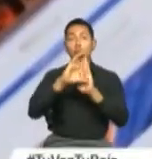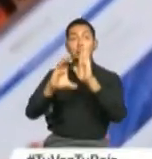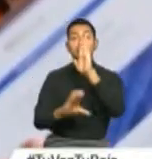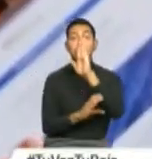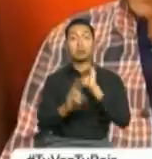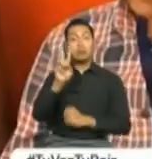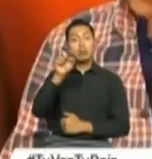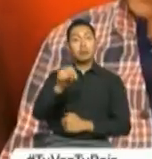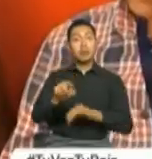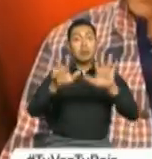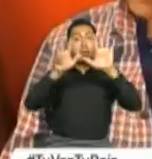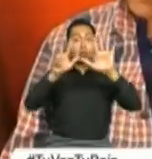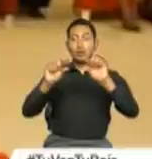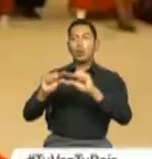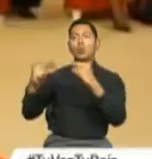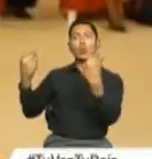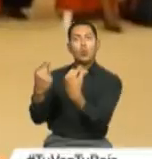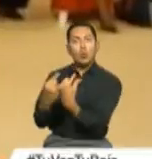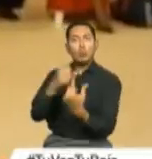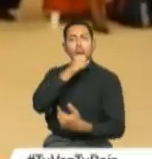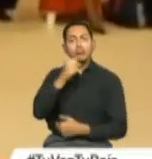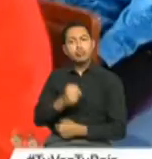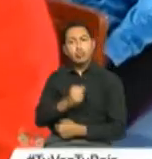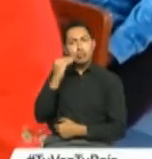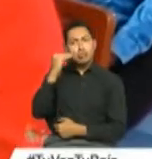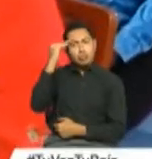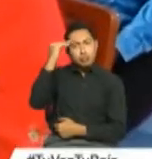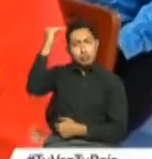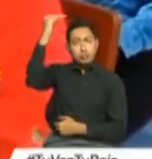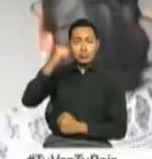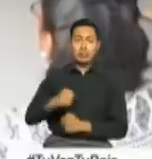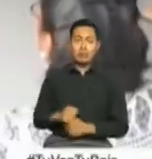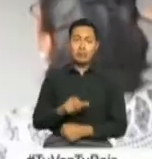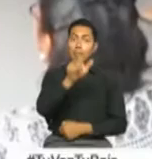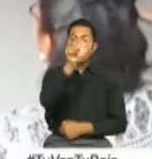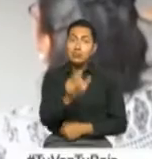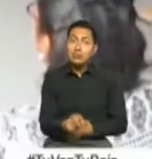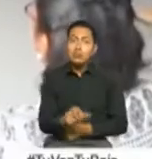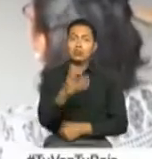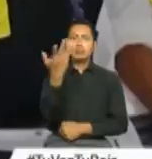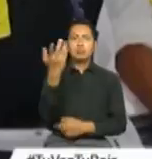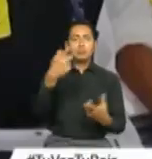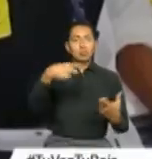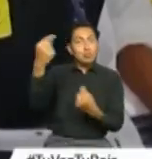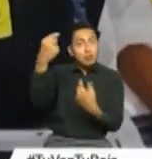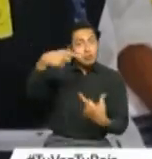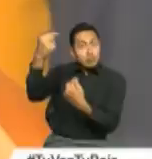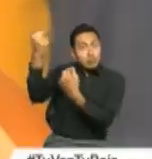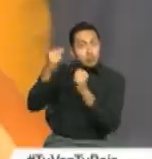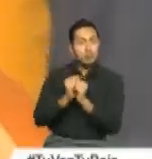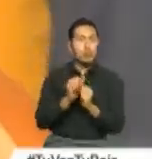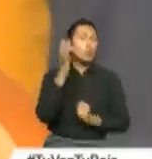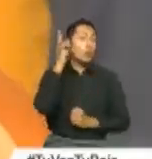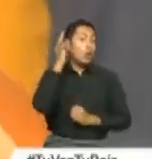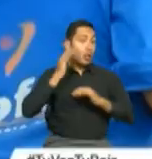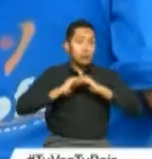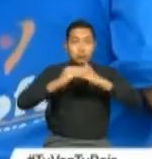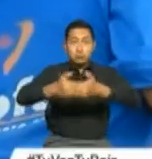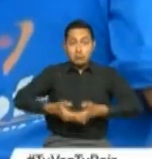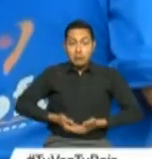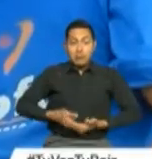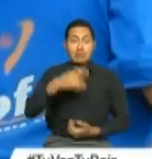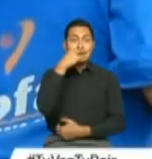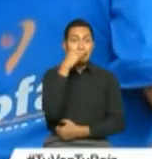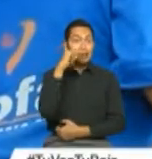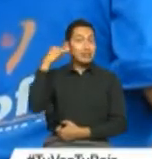la atención a grupos como adultas y adultos mayores, personas en condición de movilidad humana, mujeres embarazadas,